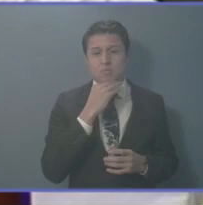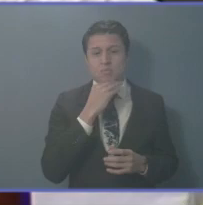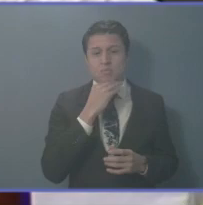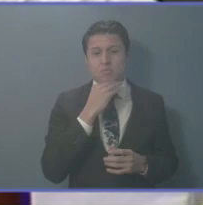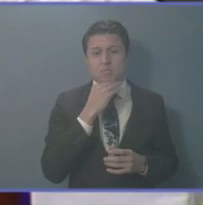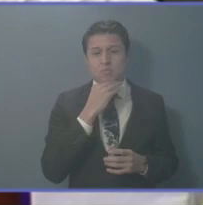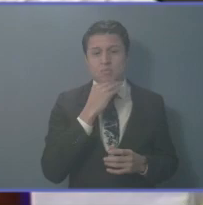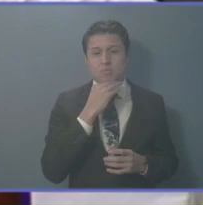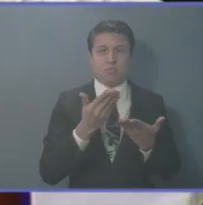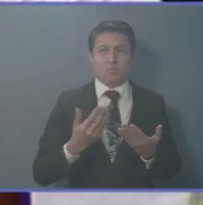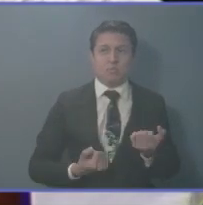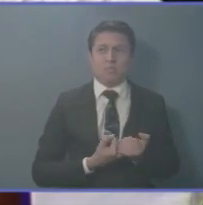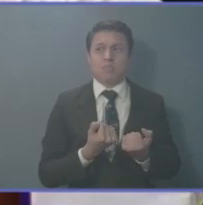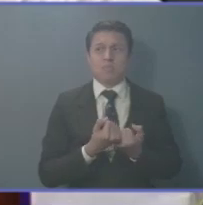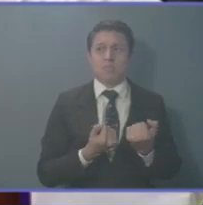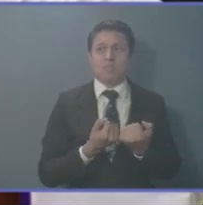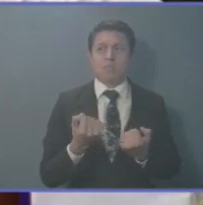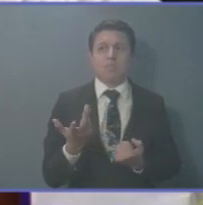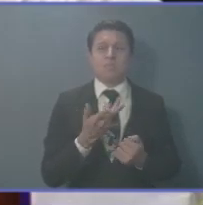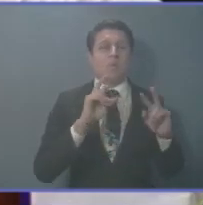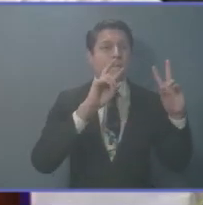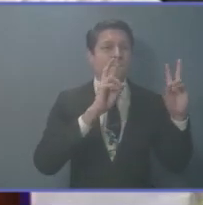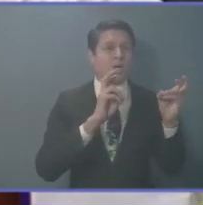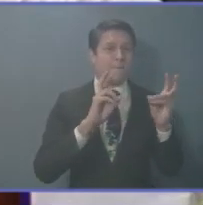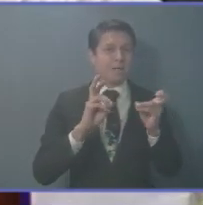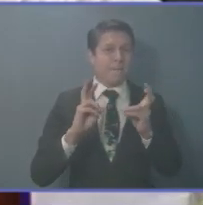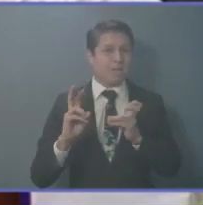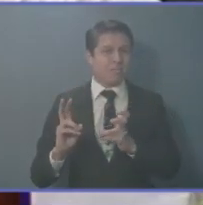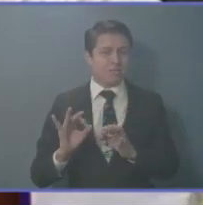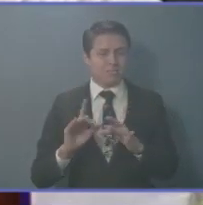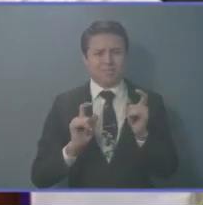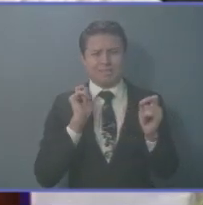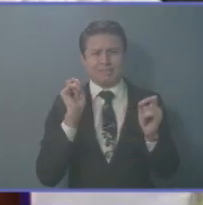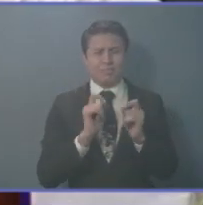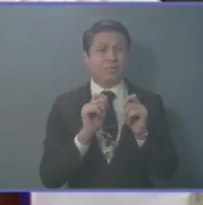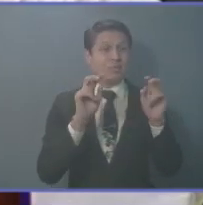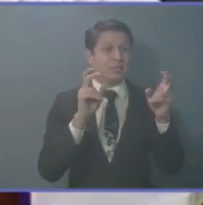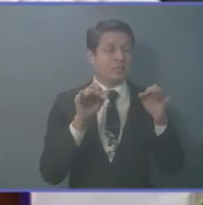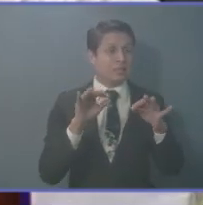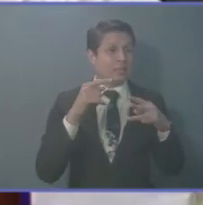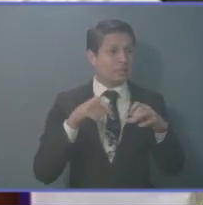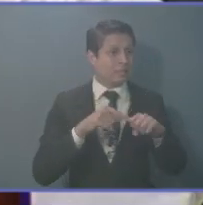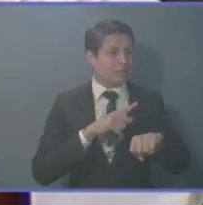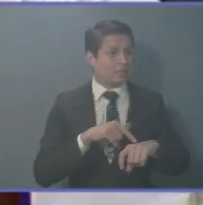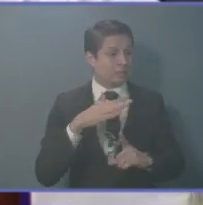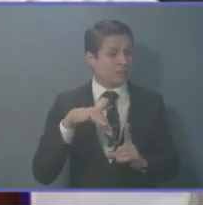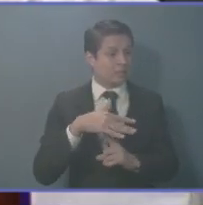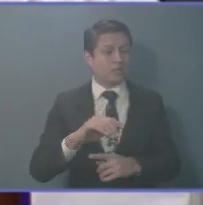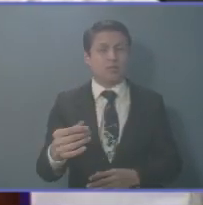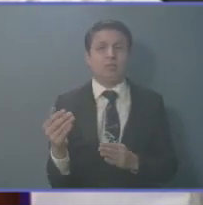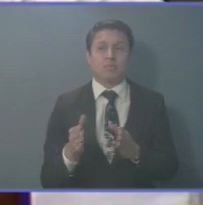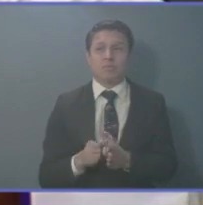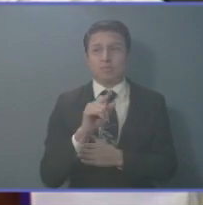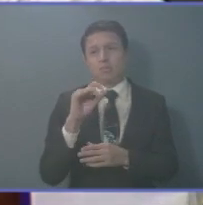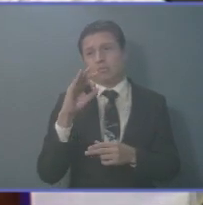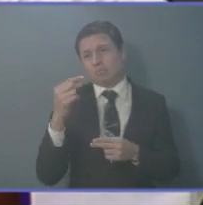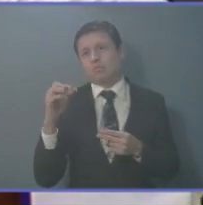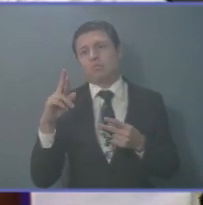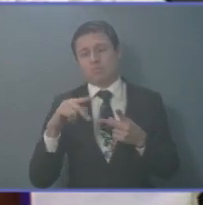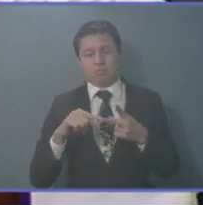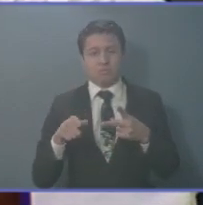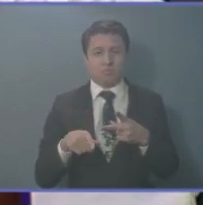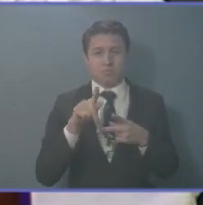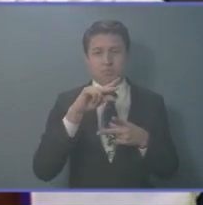un servicio en apoyo a las referidas actividades judiciales estrictamente en el marco de esta emergencia, Fiscalía General de la República,